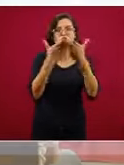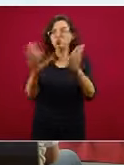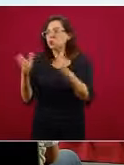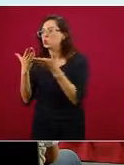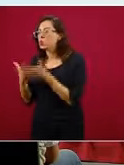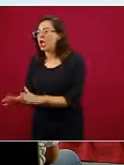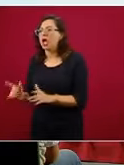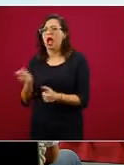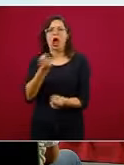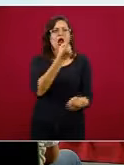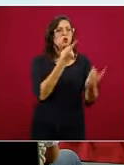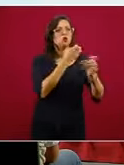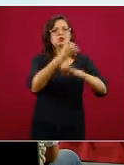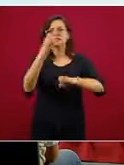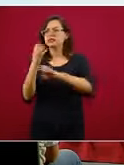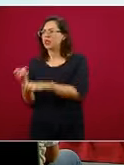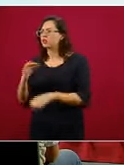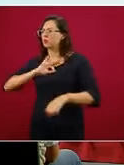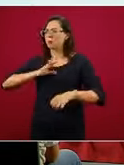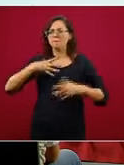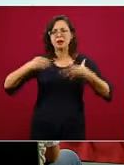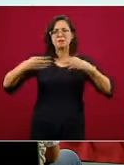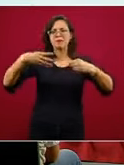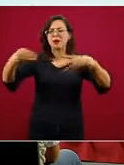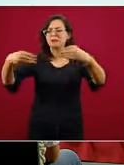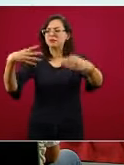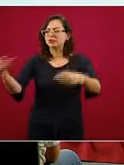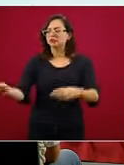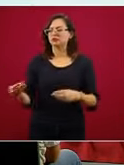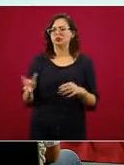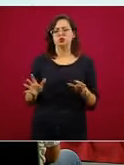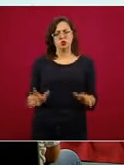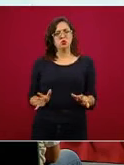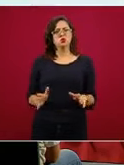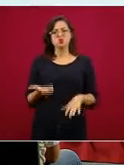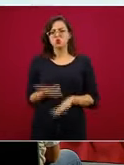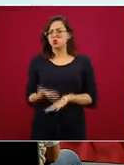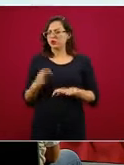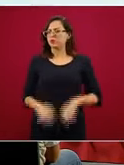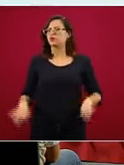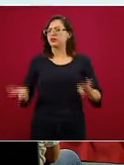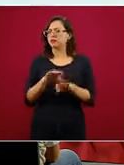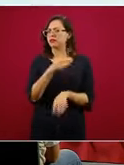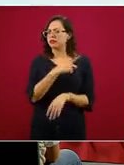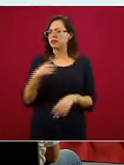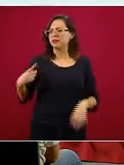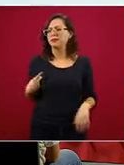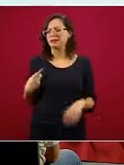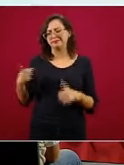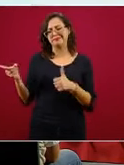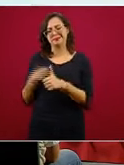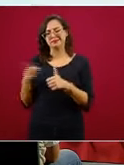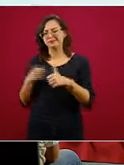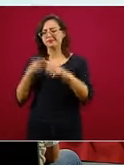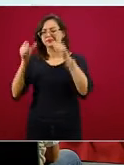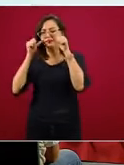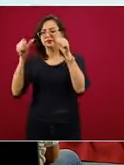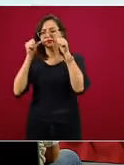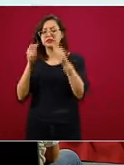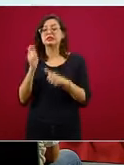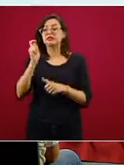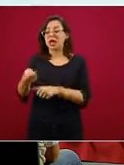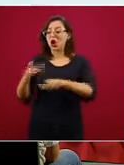en los estados que se presentaron hoy, esta acción cobra mucho más importancia. De lo que se trata es precisamente llevar la atención a